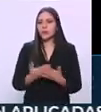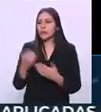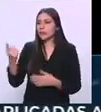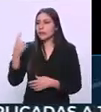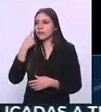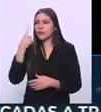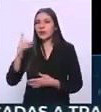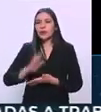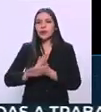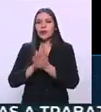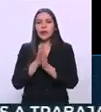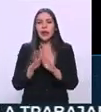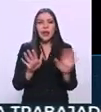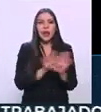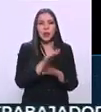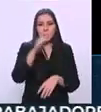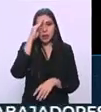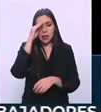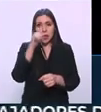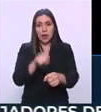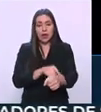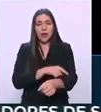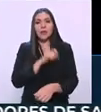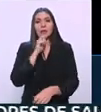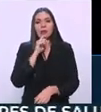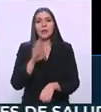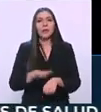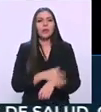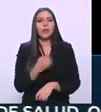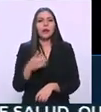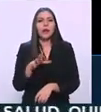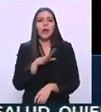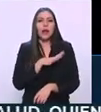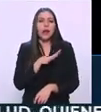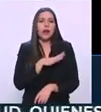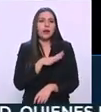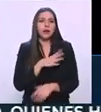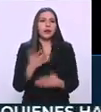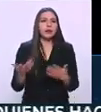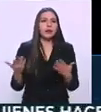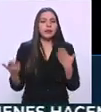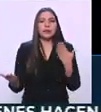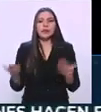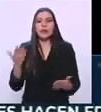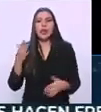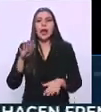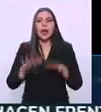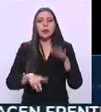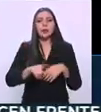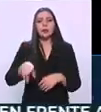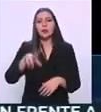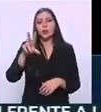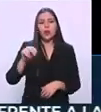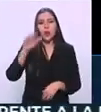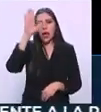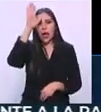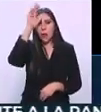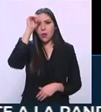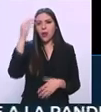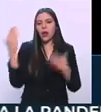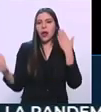transición, doctora? Y justamente en razón también de que pues existen ahí intereses que seguramente no estarán muy de acuerdo con